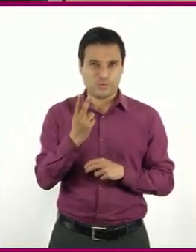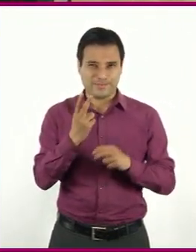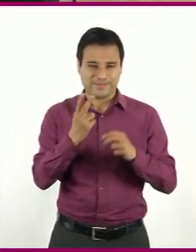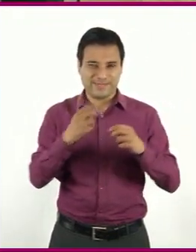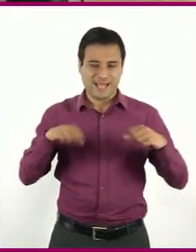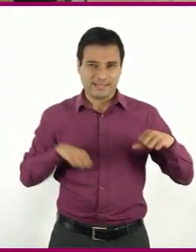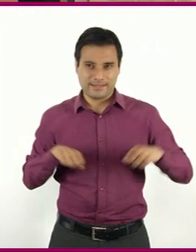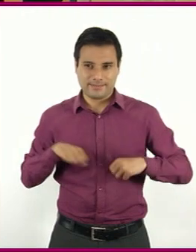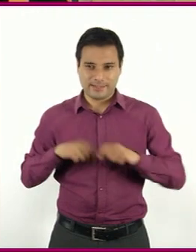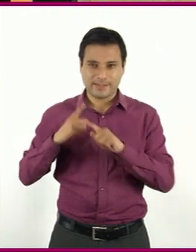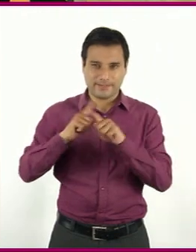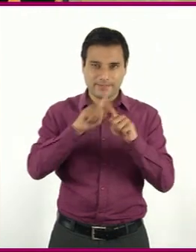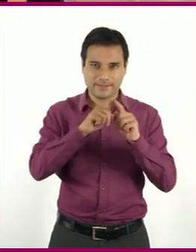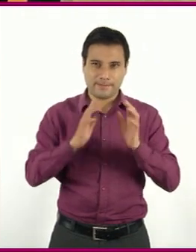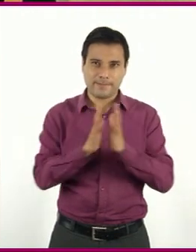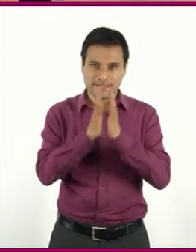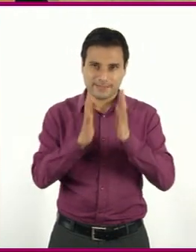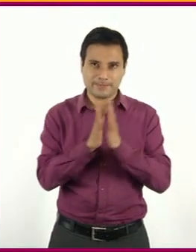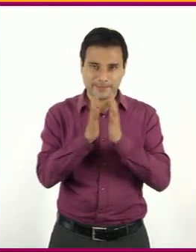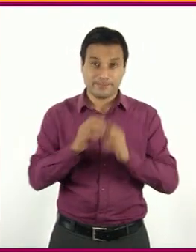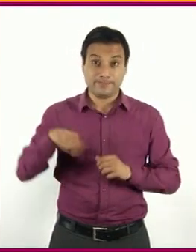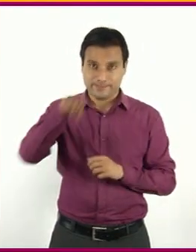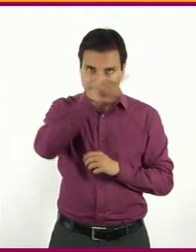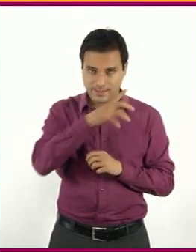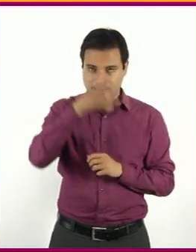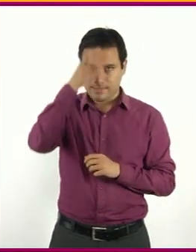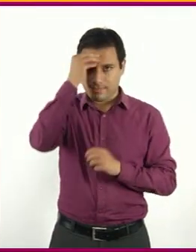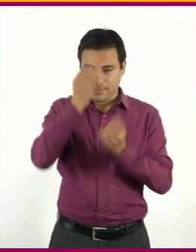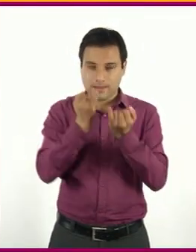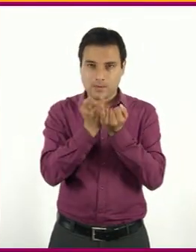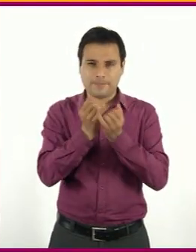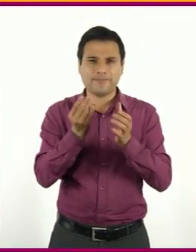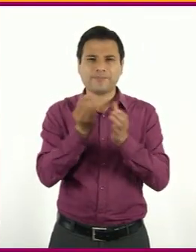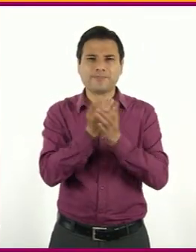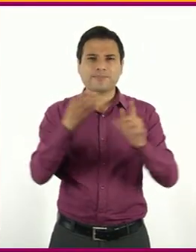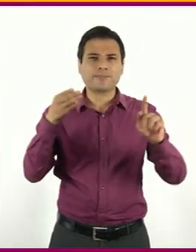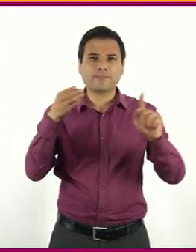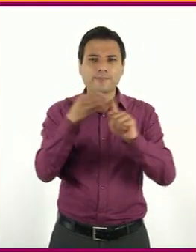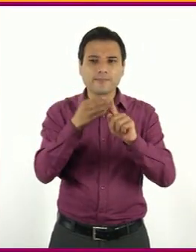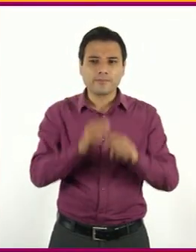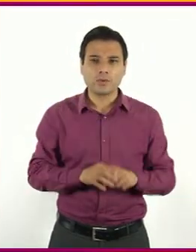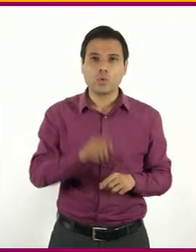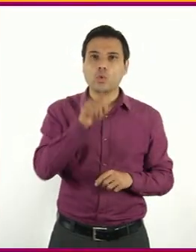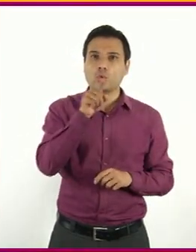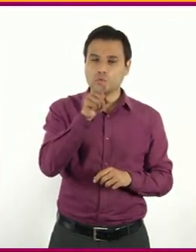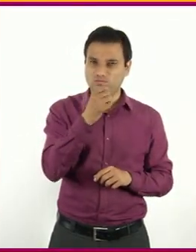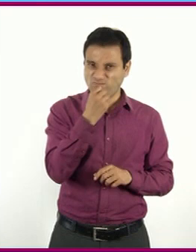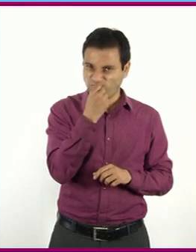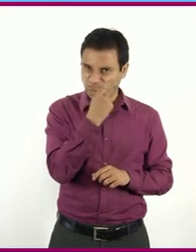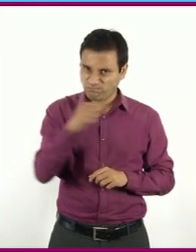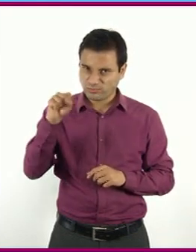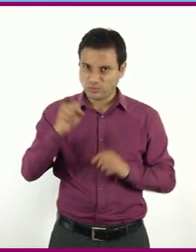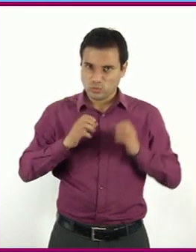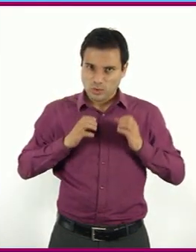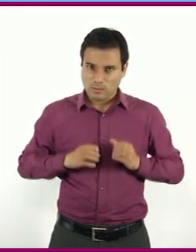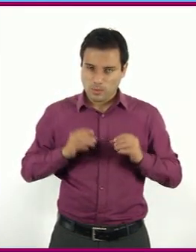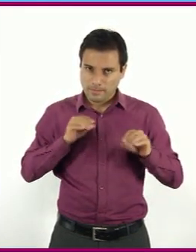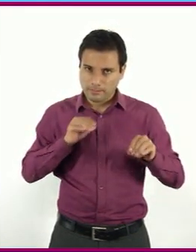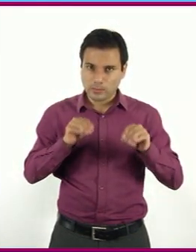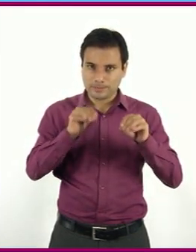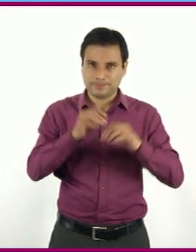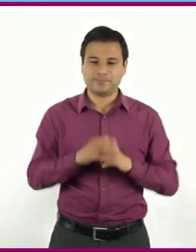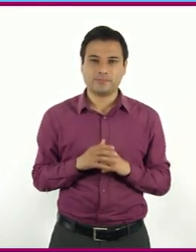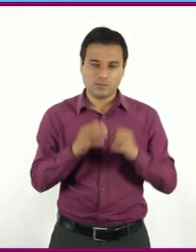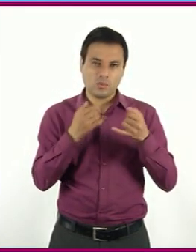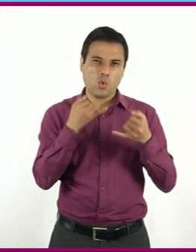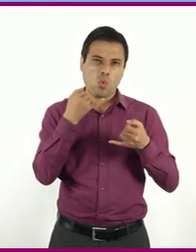ustedes tendrán que hacer en casa. El propósito de la sesión es emplear nuestras habilidades y destrezas motrices al participar en